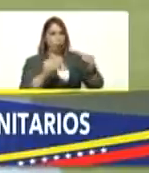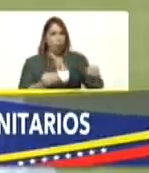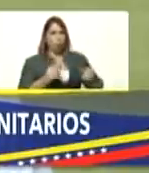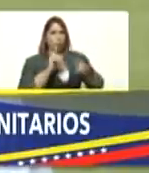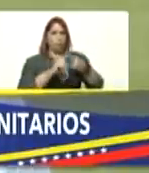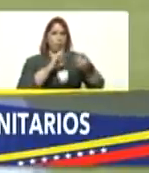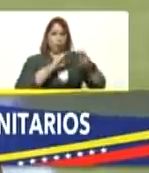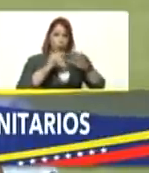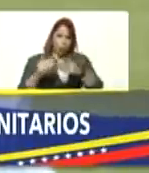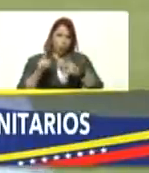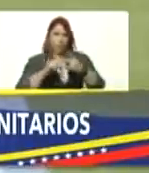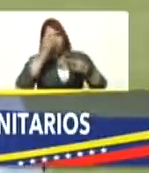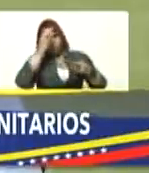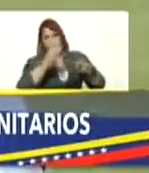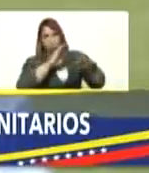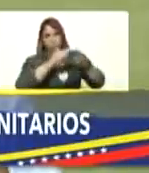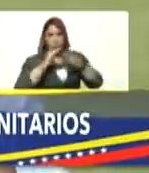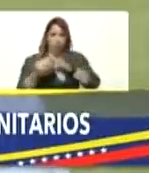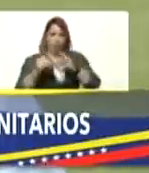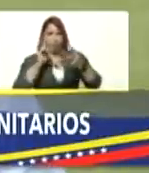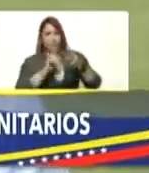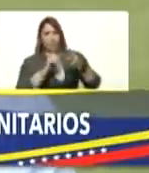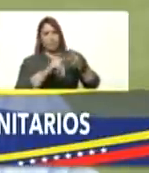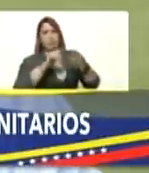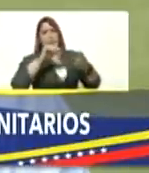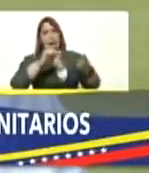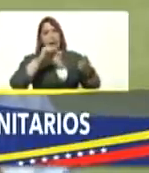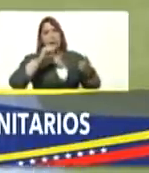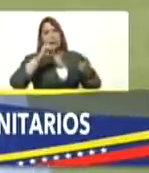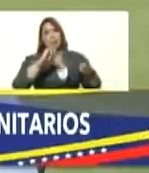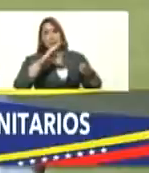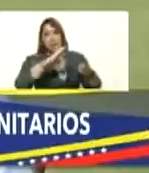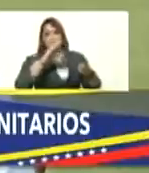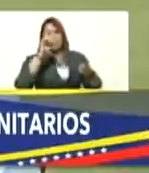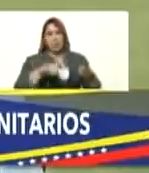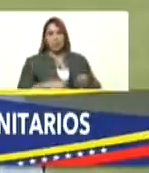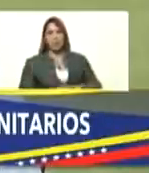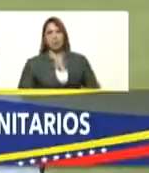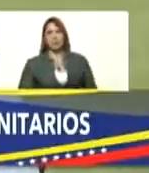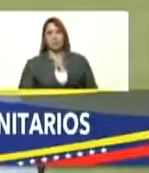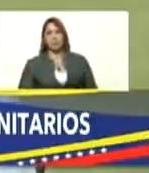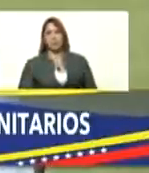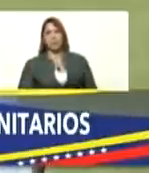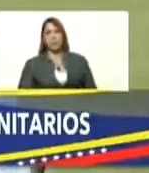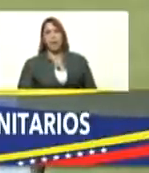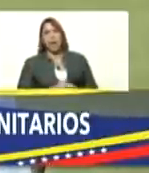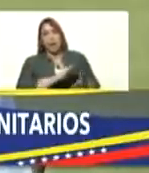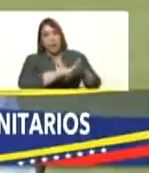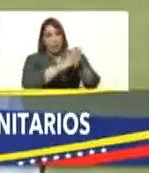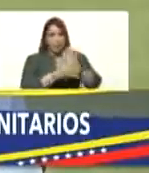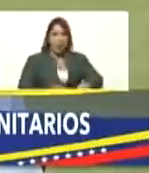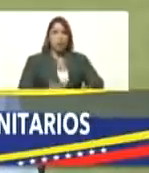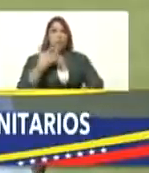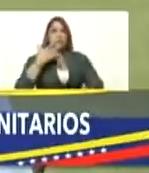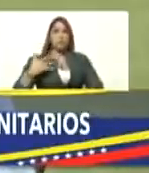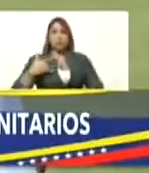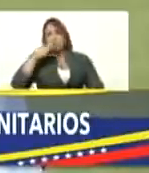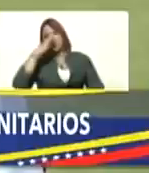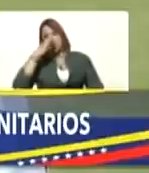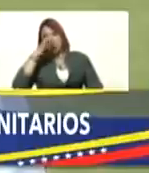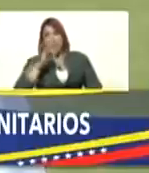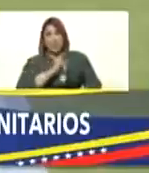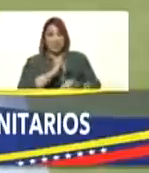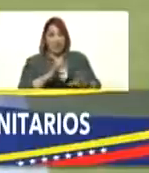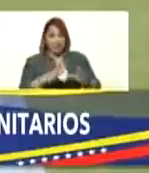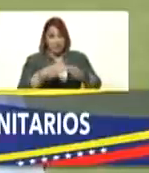la comuna, los consejos comunales, las ASIC, y desconcentramos la burocracia. Las burocracias más extendidas que